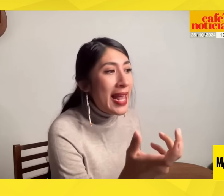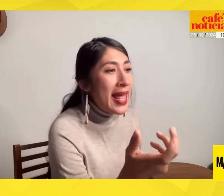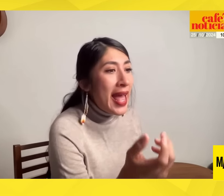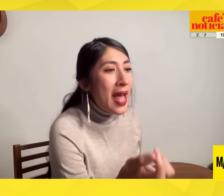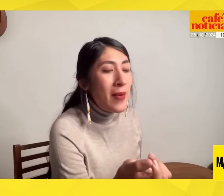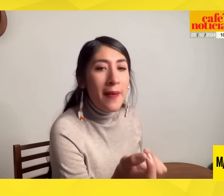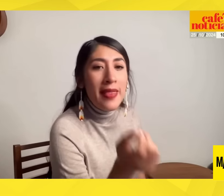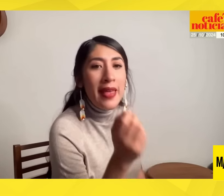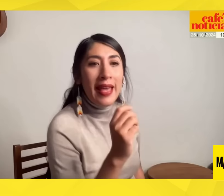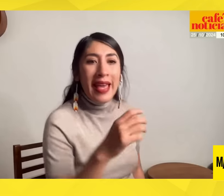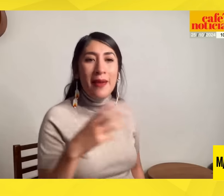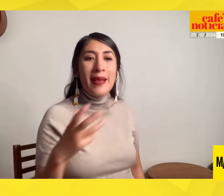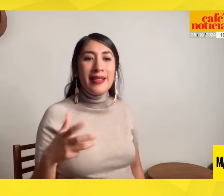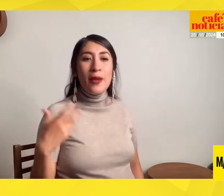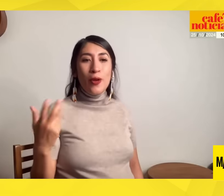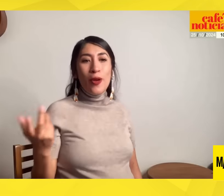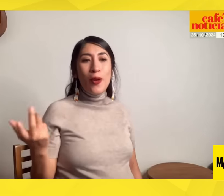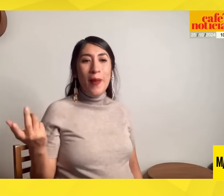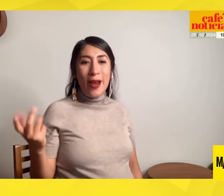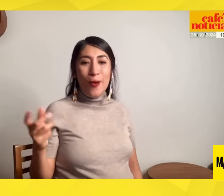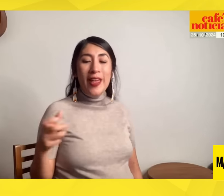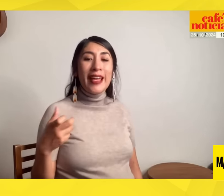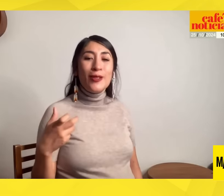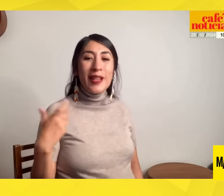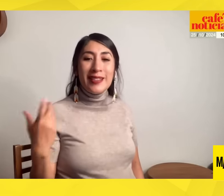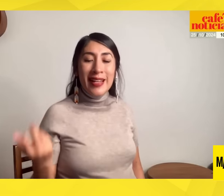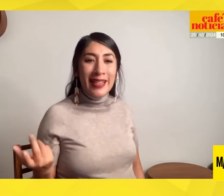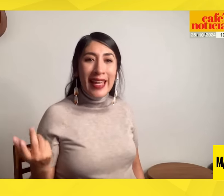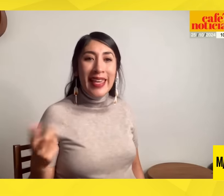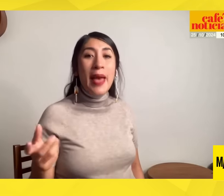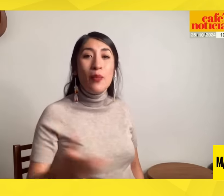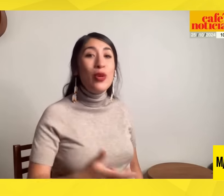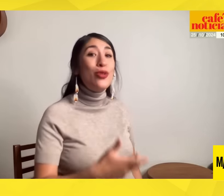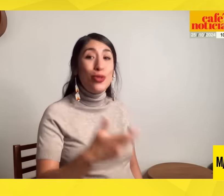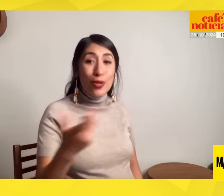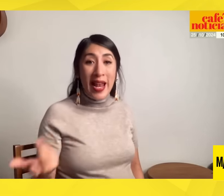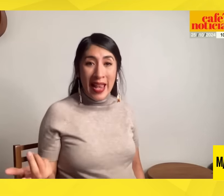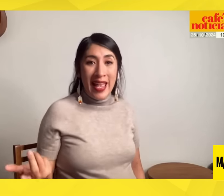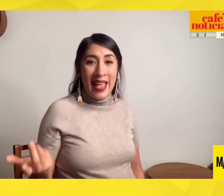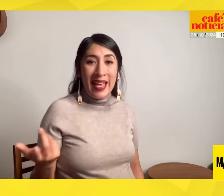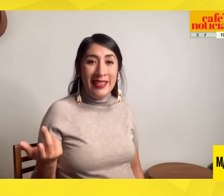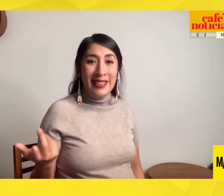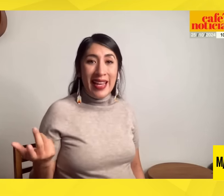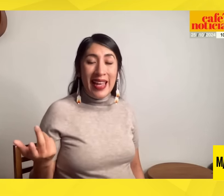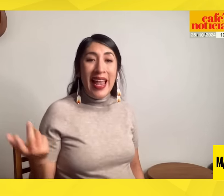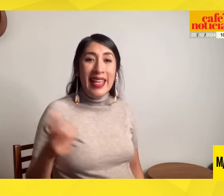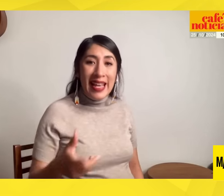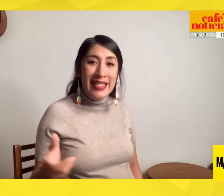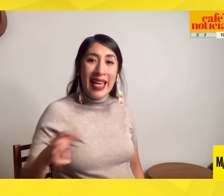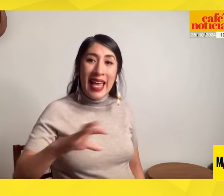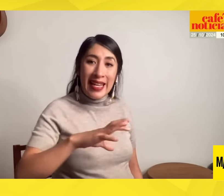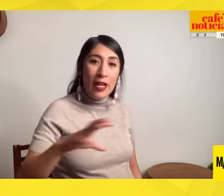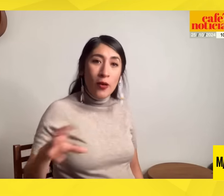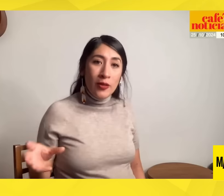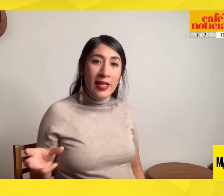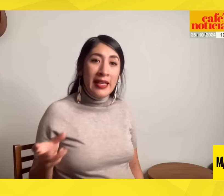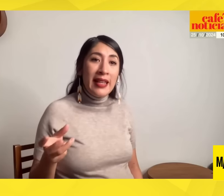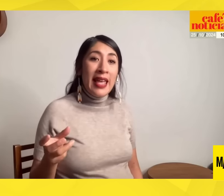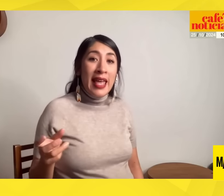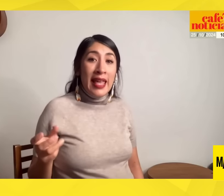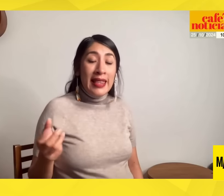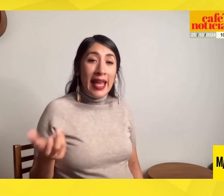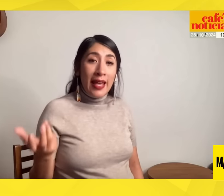judicial hablaba de que iba a ser muy normal o de que es una estrategia muy usual entre la derecha en el